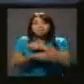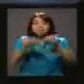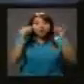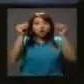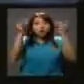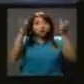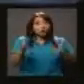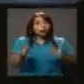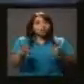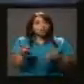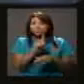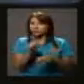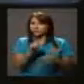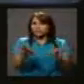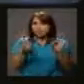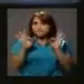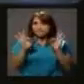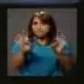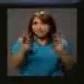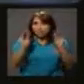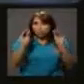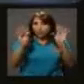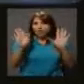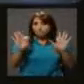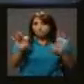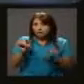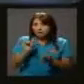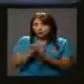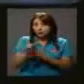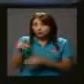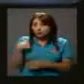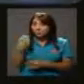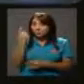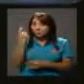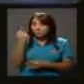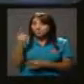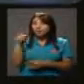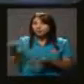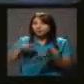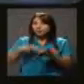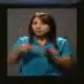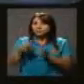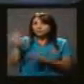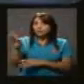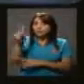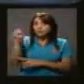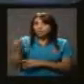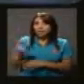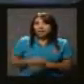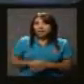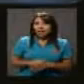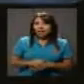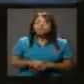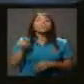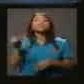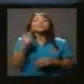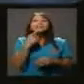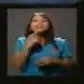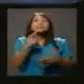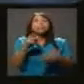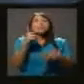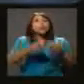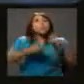no están bien educados según entendí según comprendí es lo que da a entender su pregunta señala como una problemática